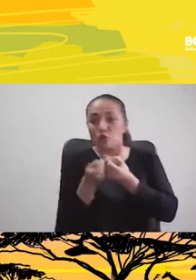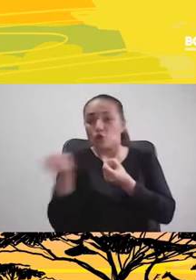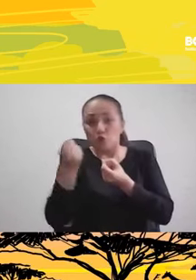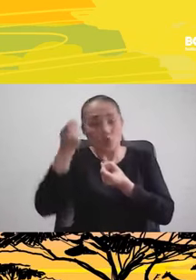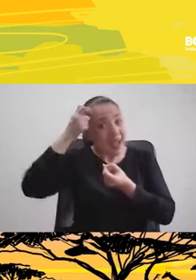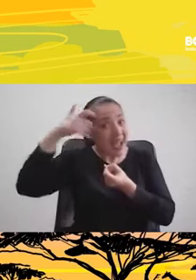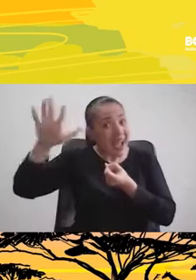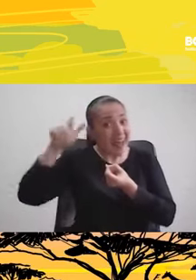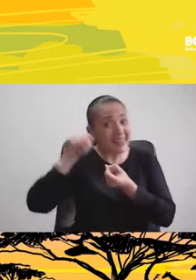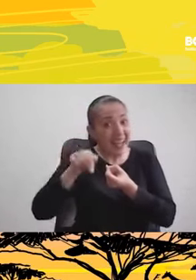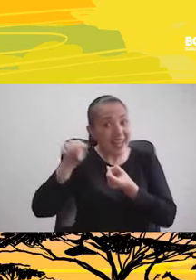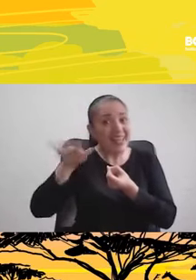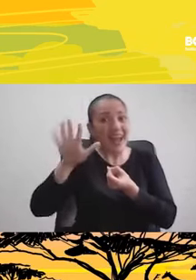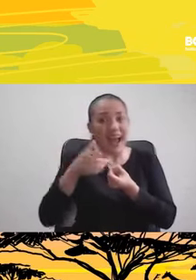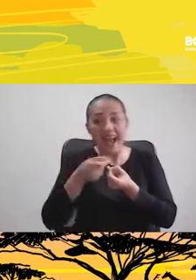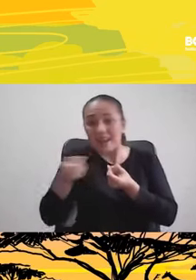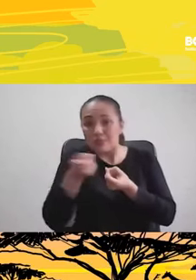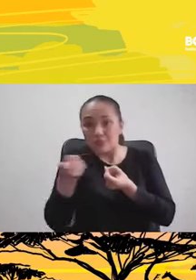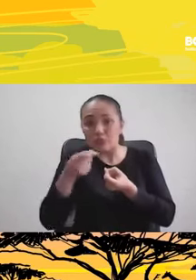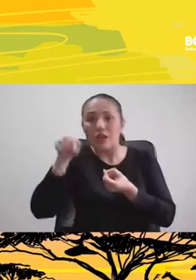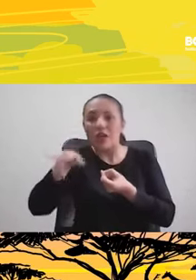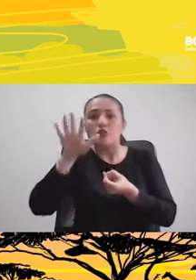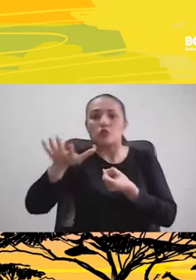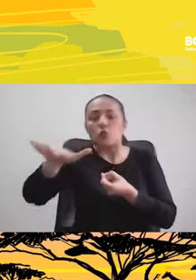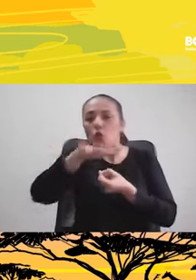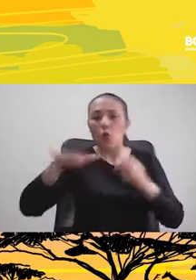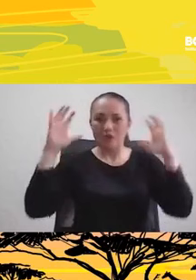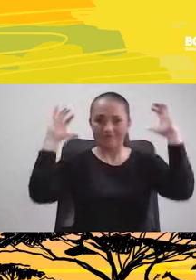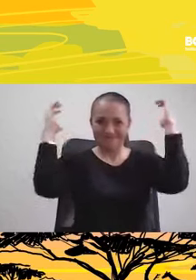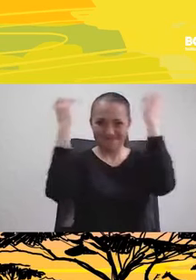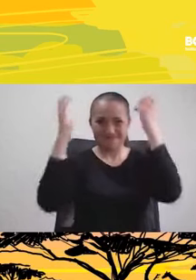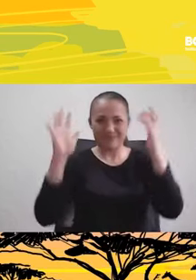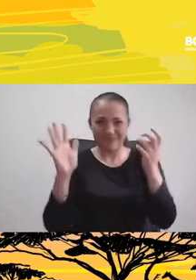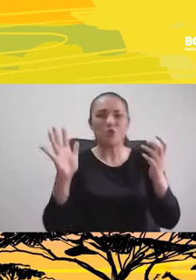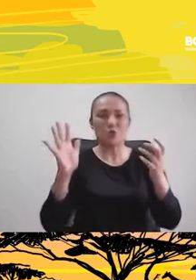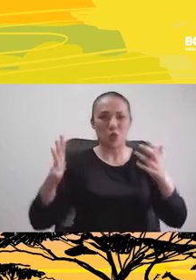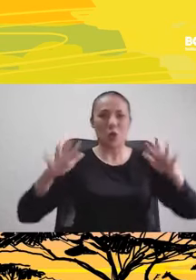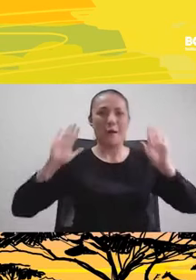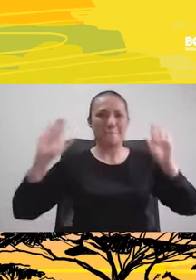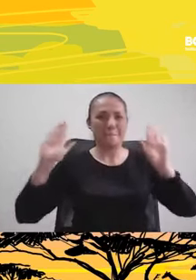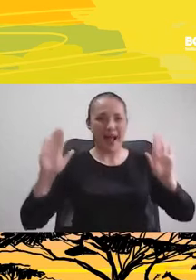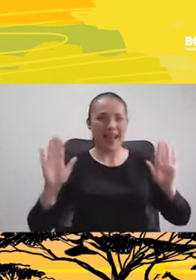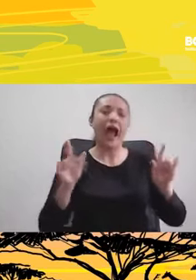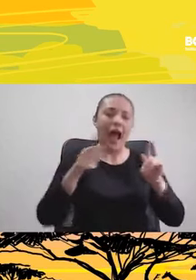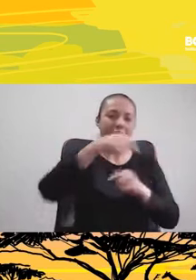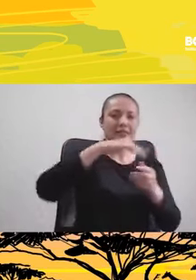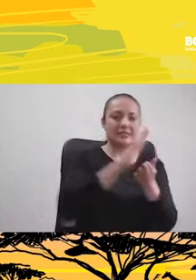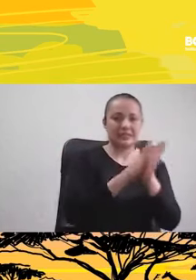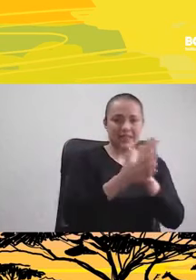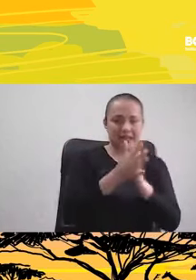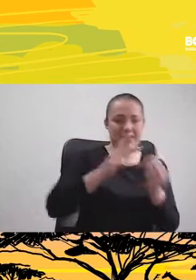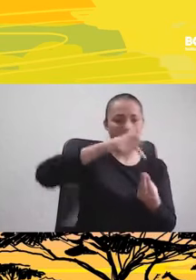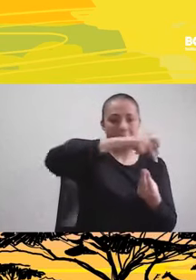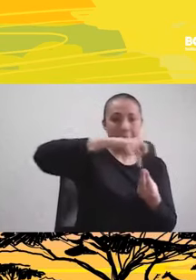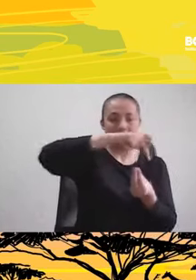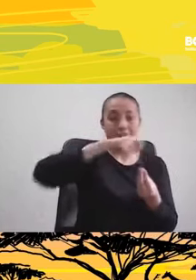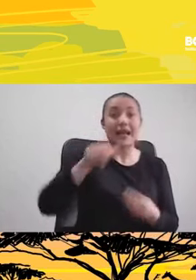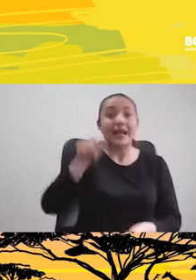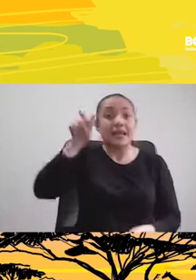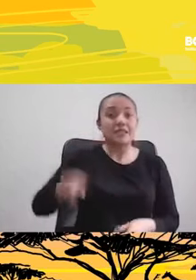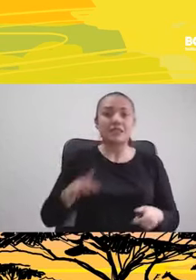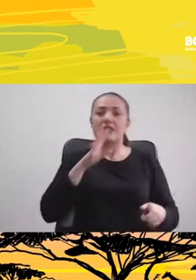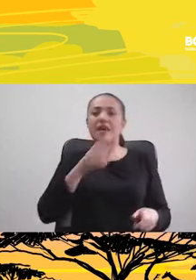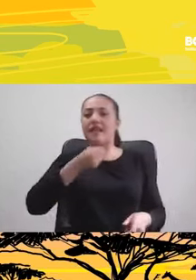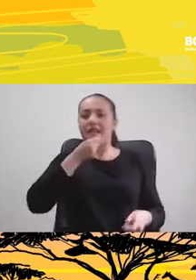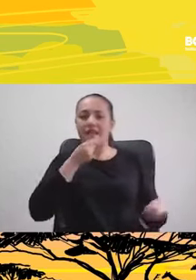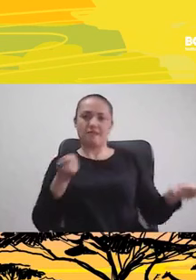intérprete de la lengua criolla palenquera, Ricardo Pérez Erazo, vecino y residente de nuestra ciudad, se